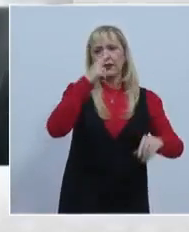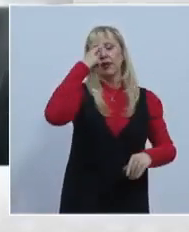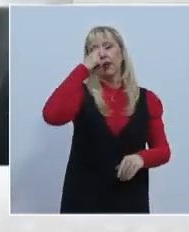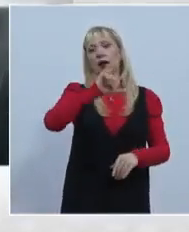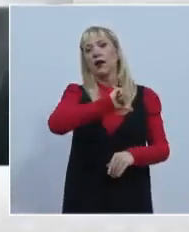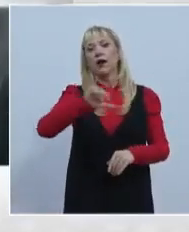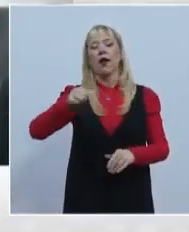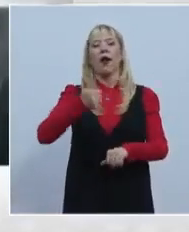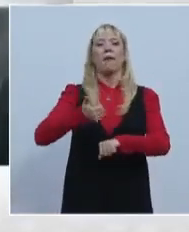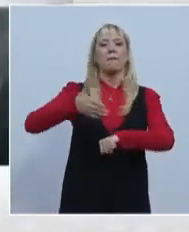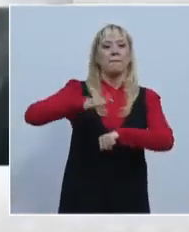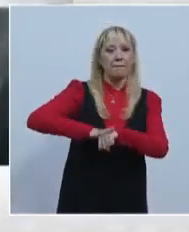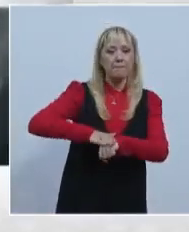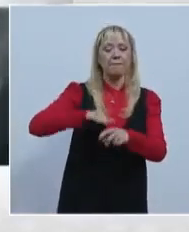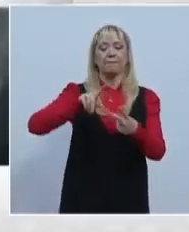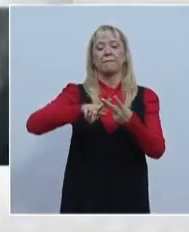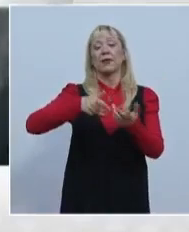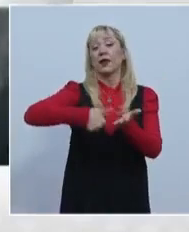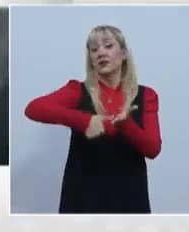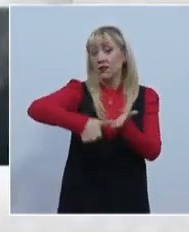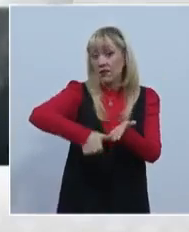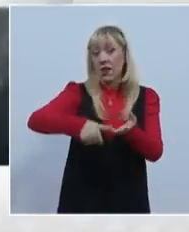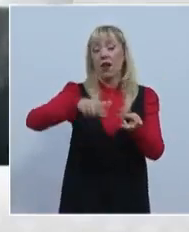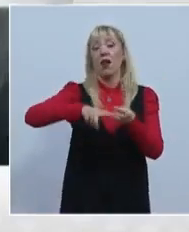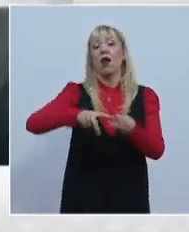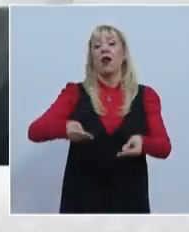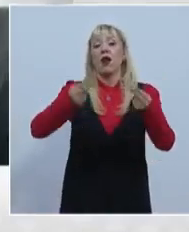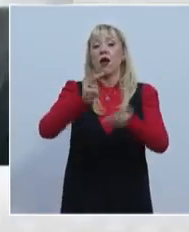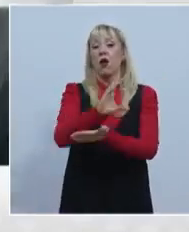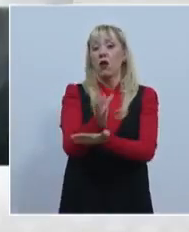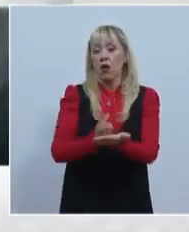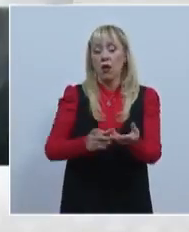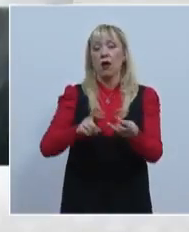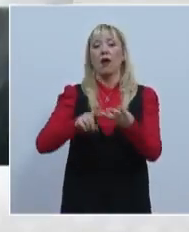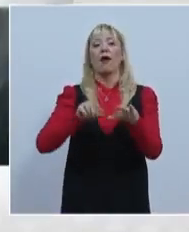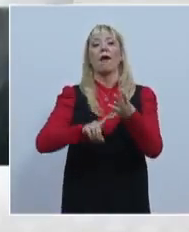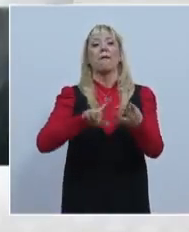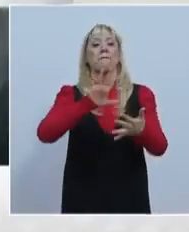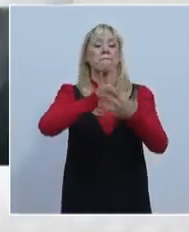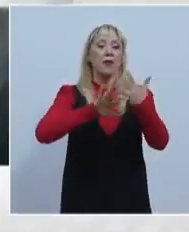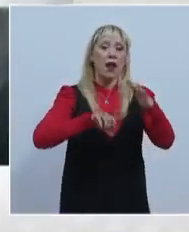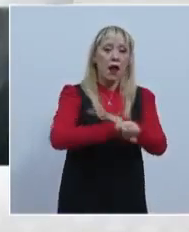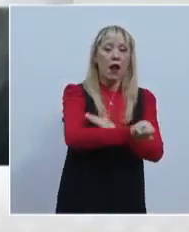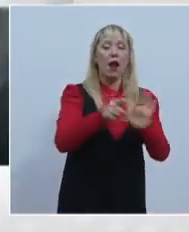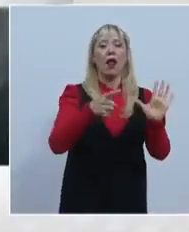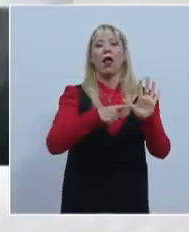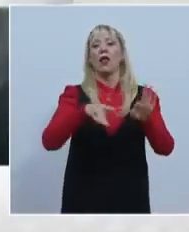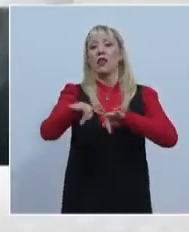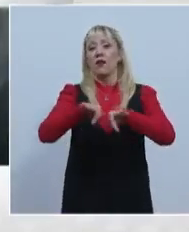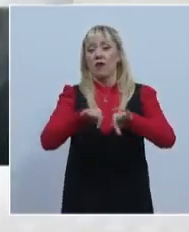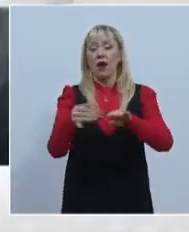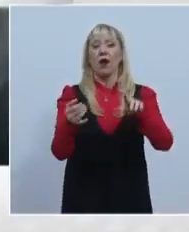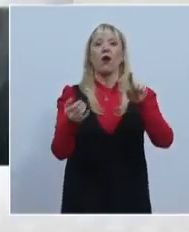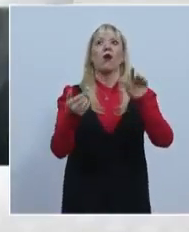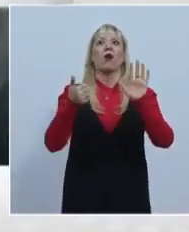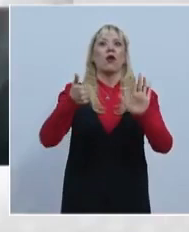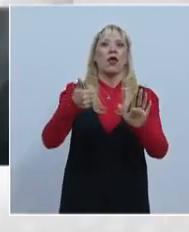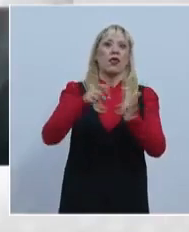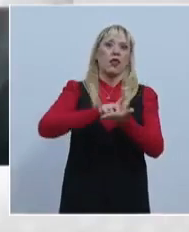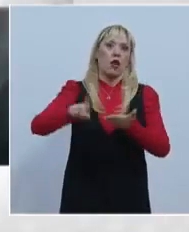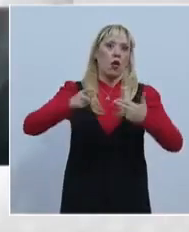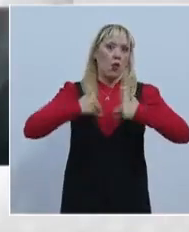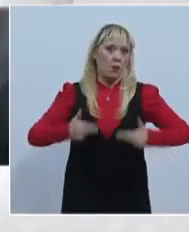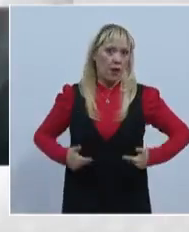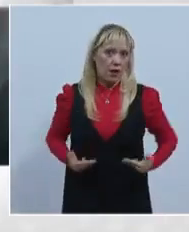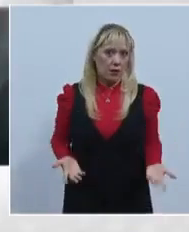materias administrativas, civil, mercantil, penal, laboral y de derechos humanos. Además, se incluyeron